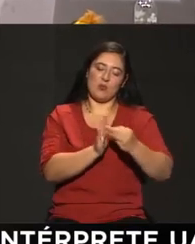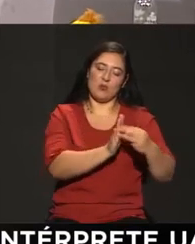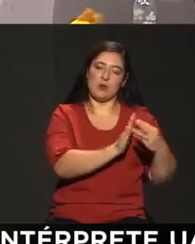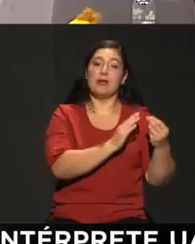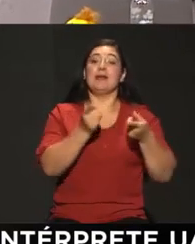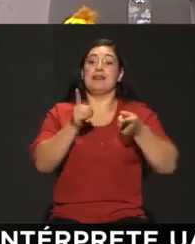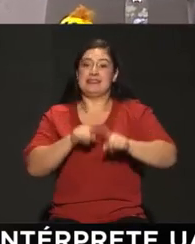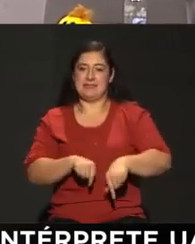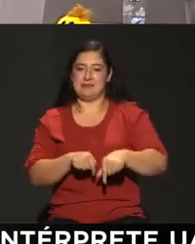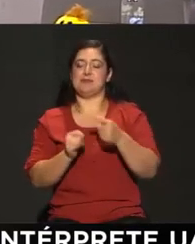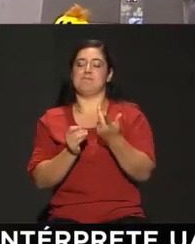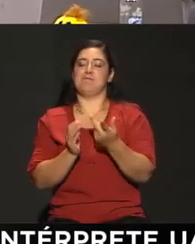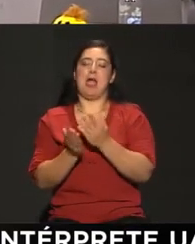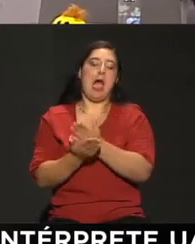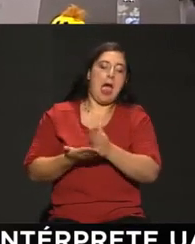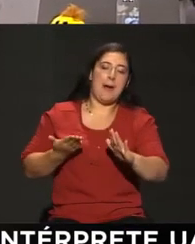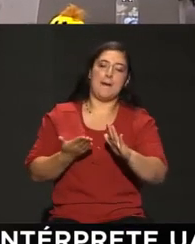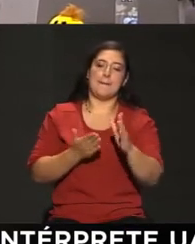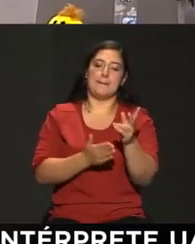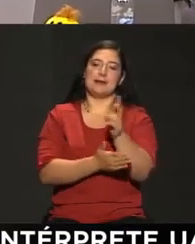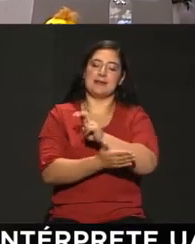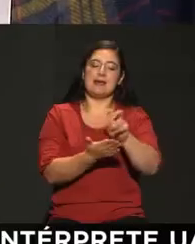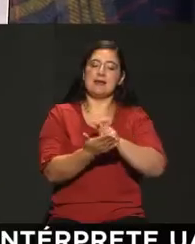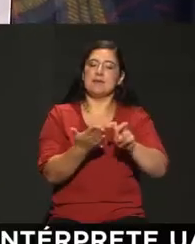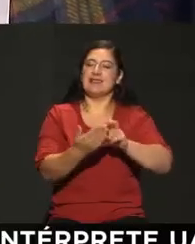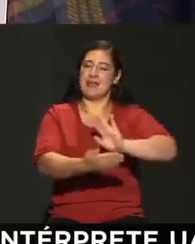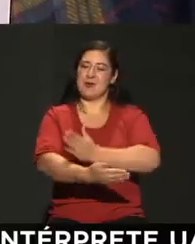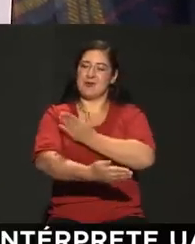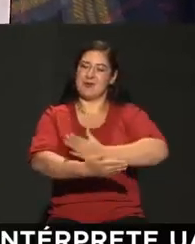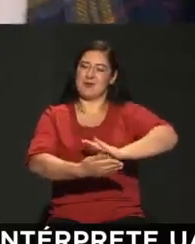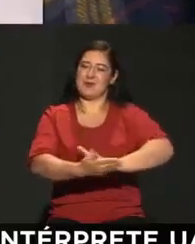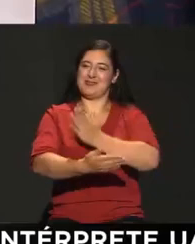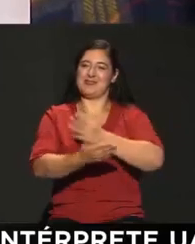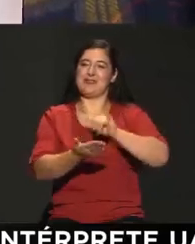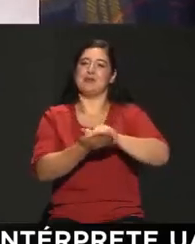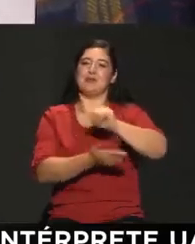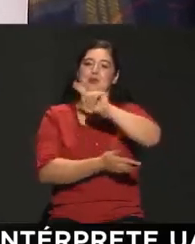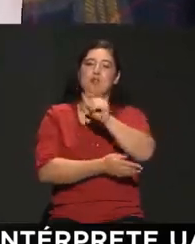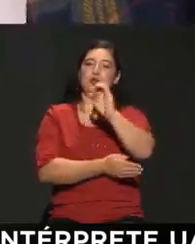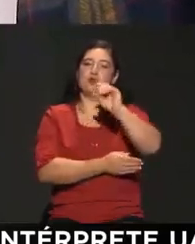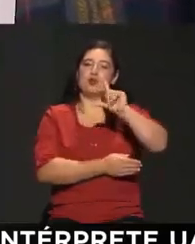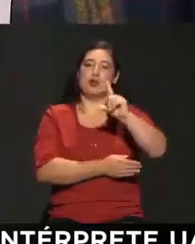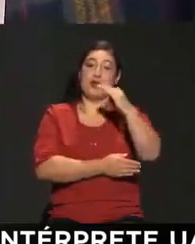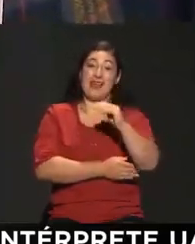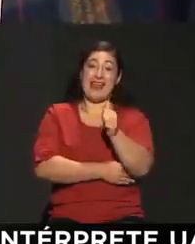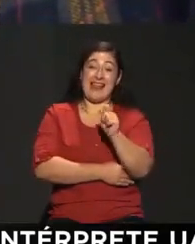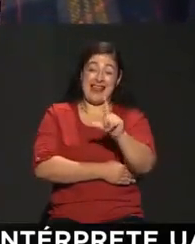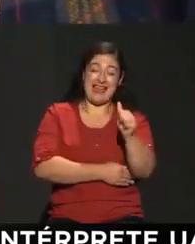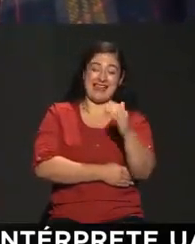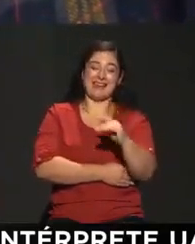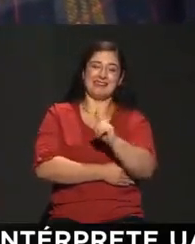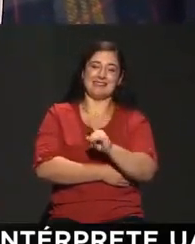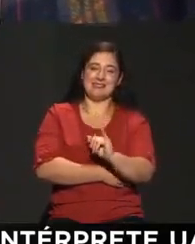otra impresión por aparte de las notas musicales que hemos estudiado, que es la escala de sol. Sol, la, si,